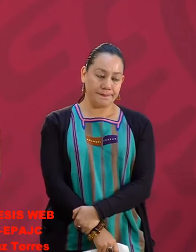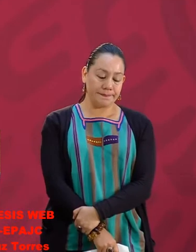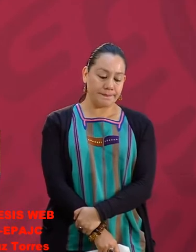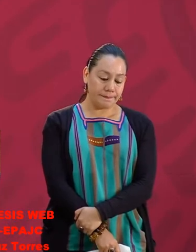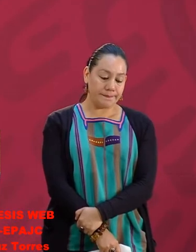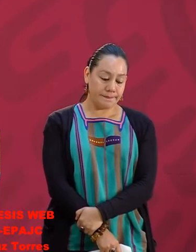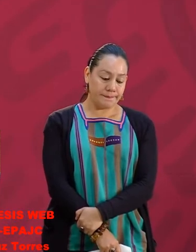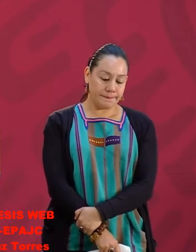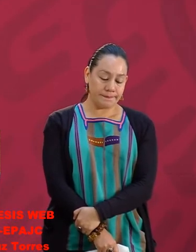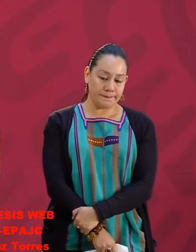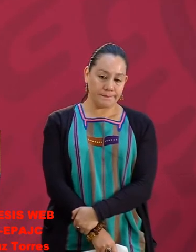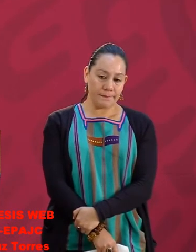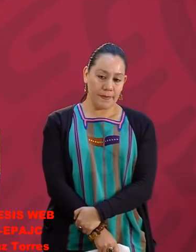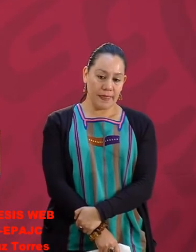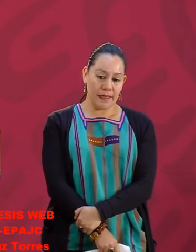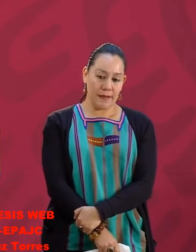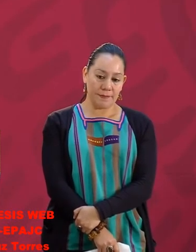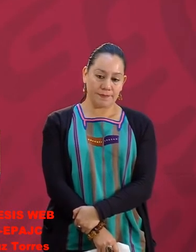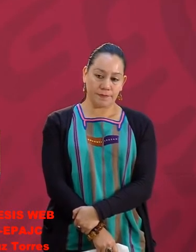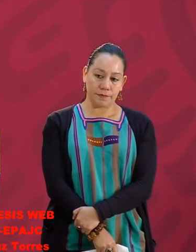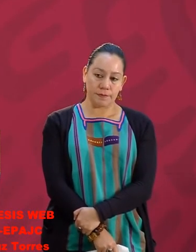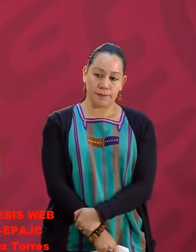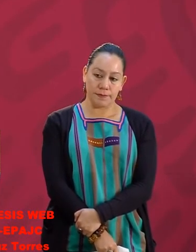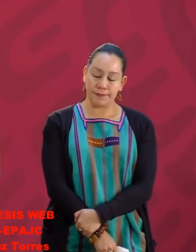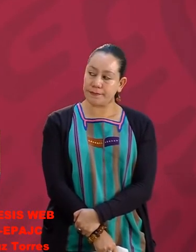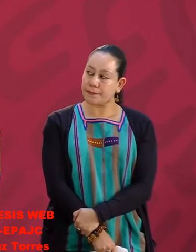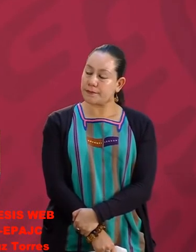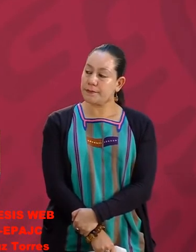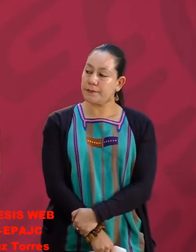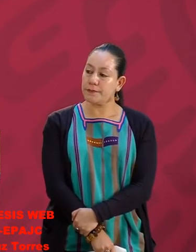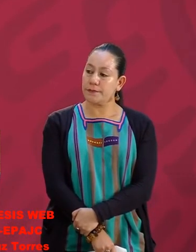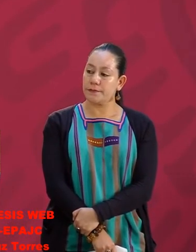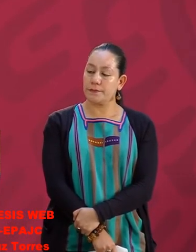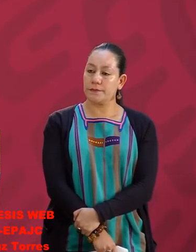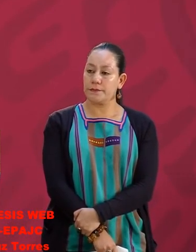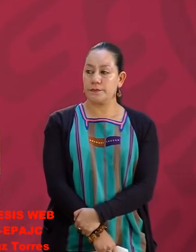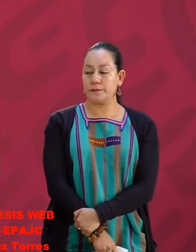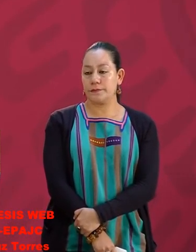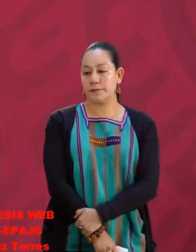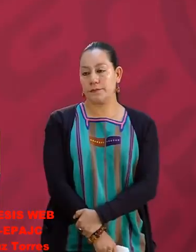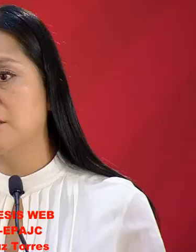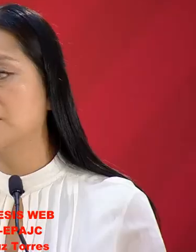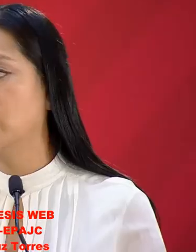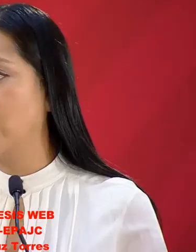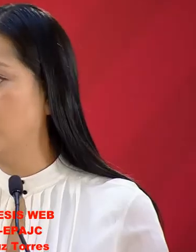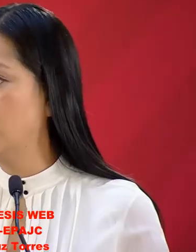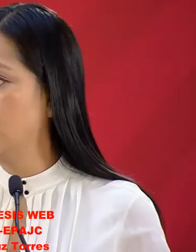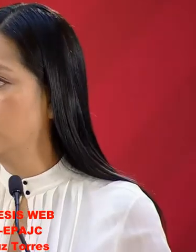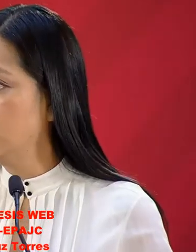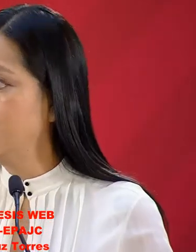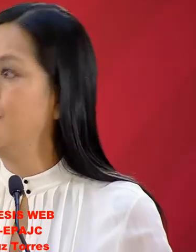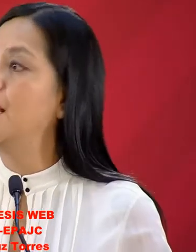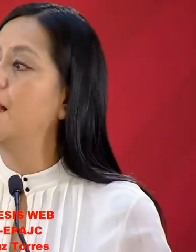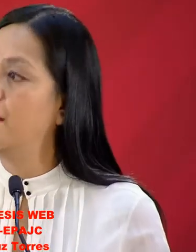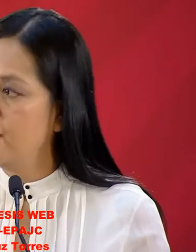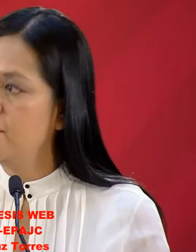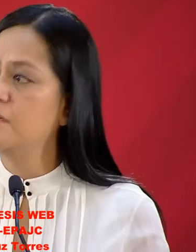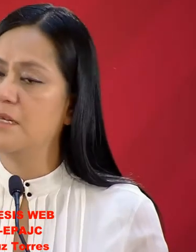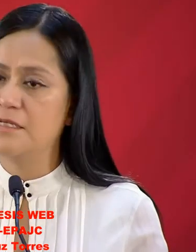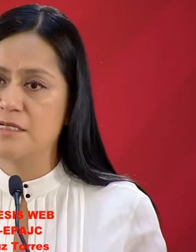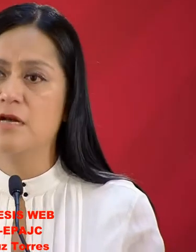de ahora, e insistir en que es sobre el sistema de cuidados, y la parte de seguridad y protección civil